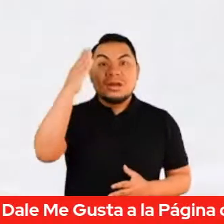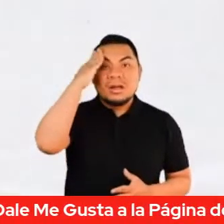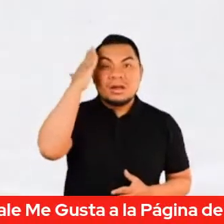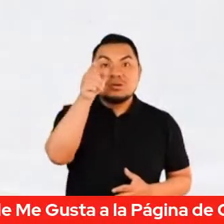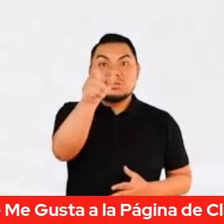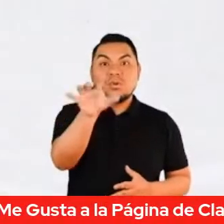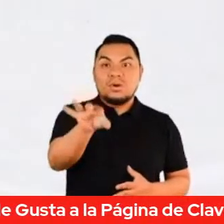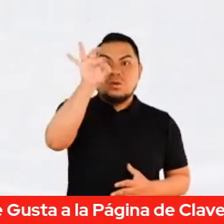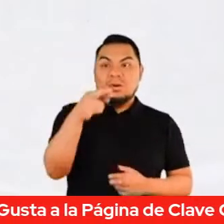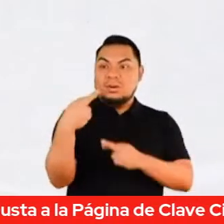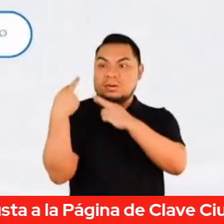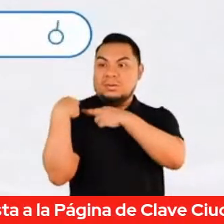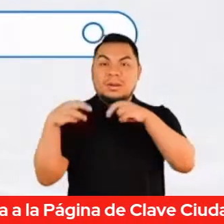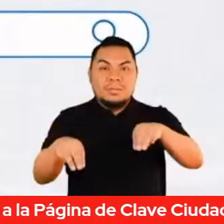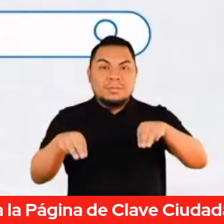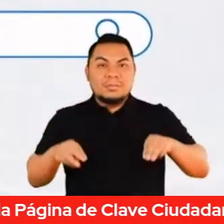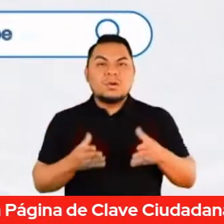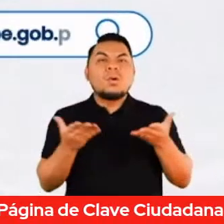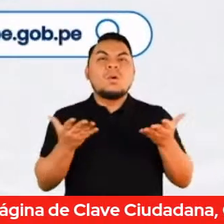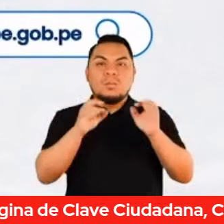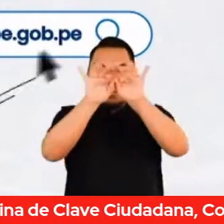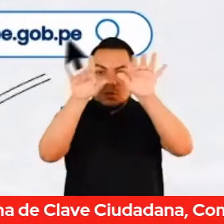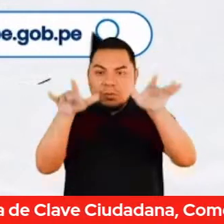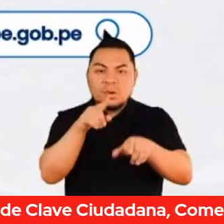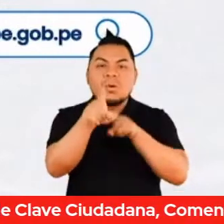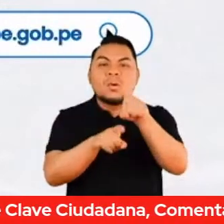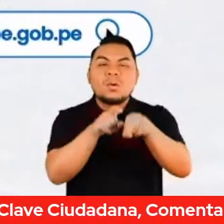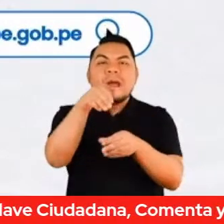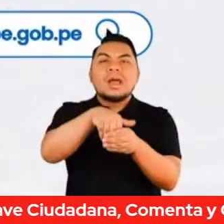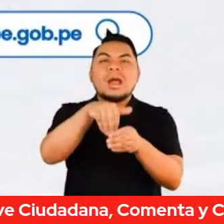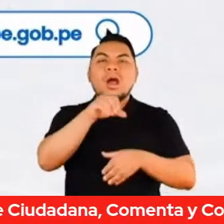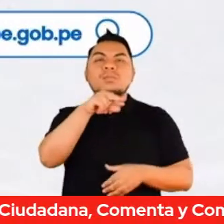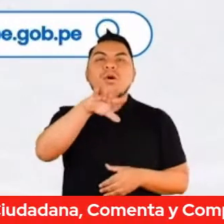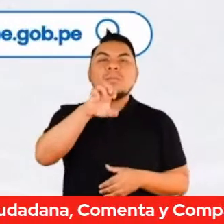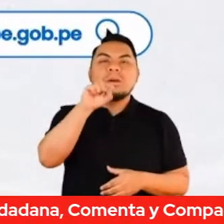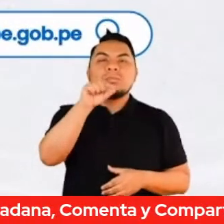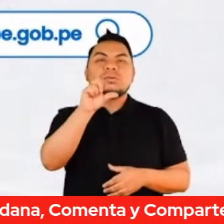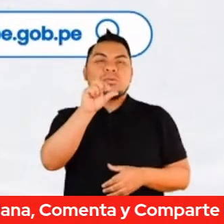Para saber si fuiste elegido como miembro de mesa, ingresa a